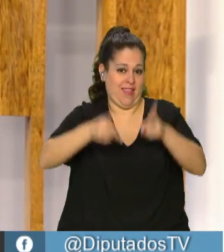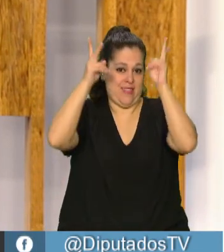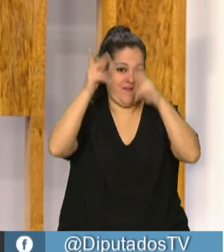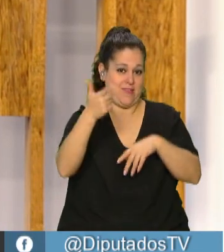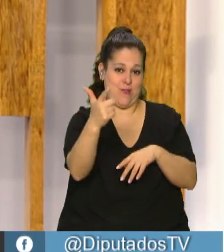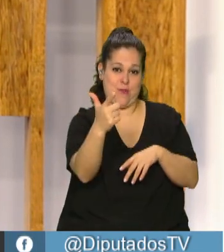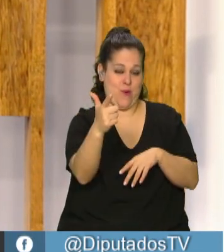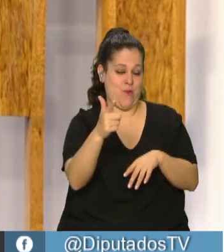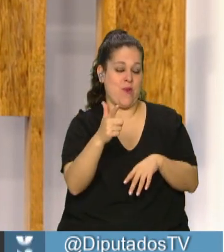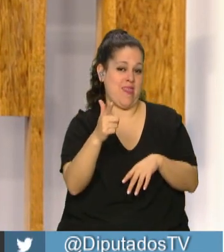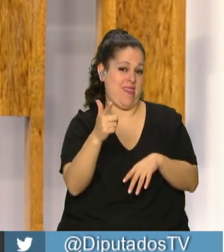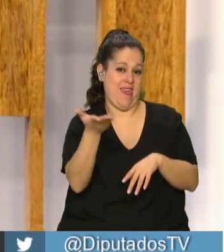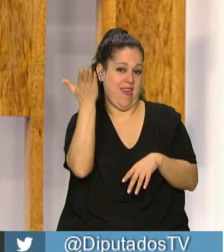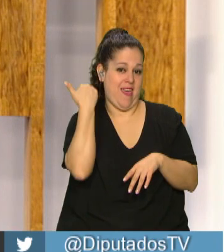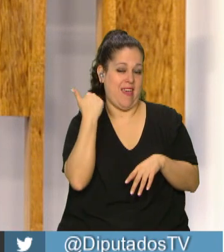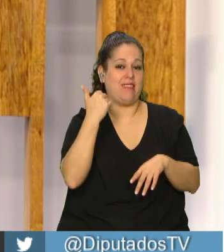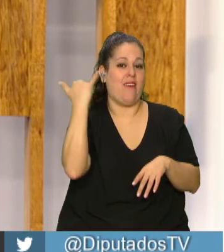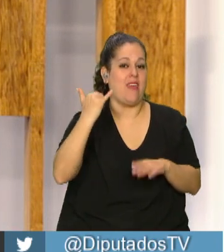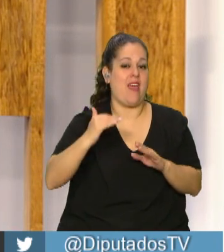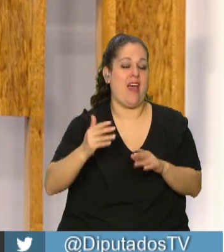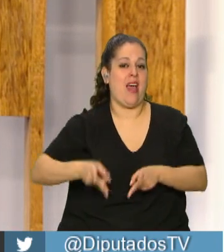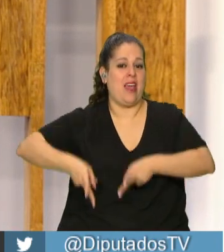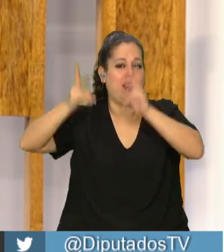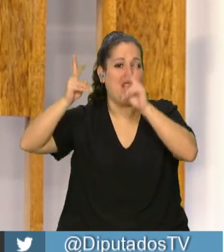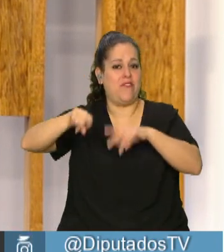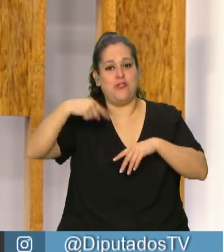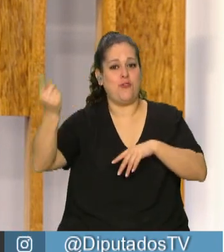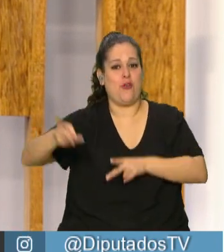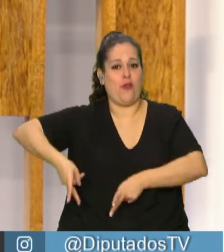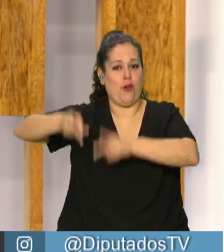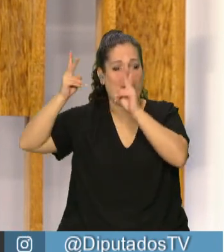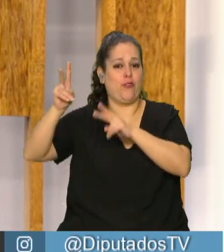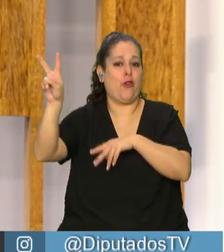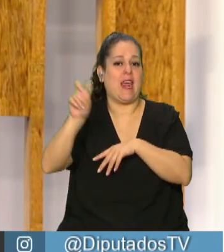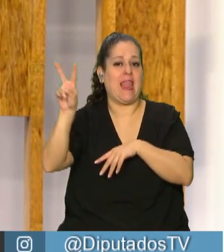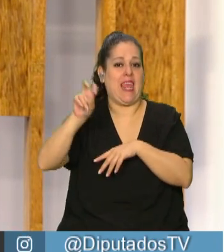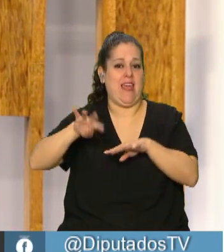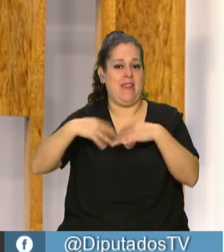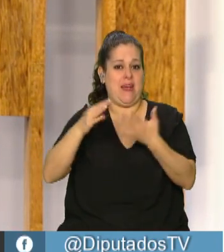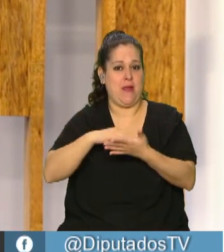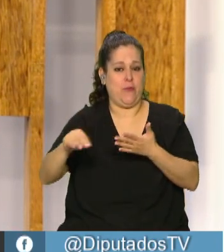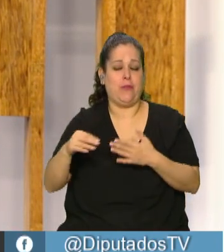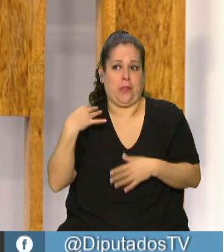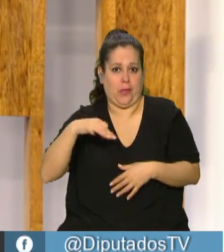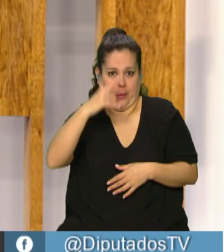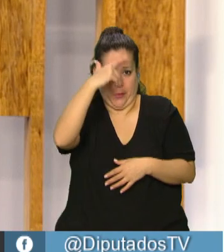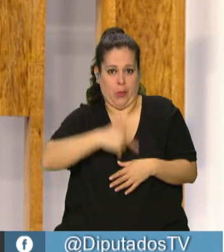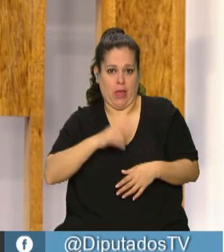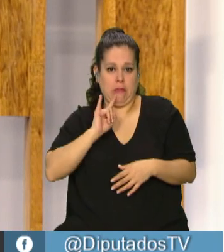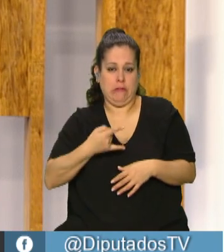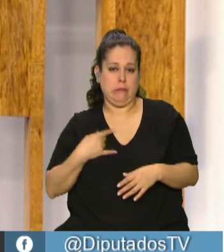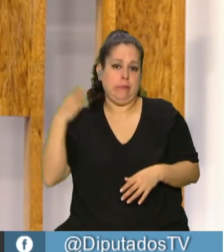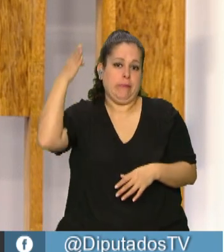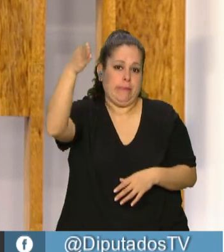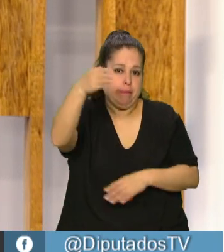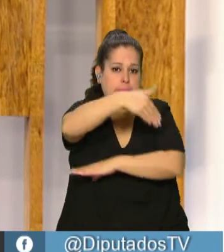estaban todos en distintos departamentos que alquilaba la Cámara a los alrededores, así que teníamos que ir a Combate Los